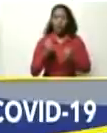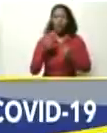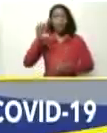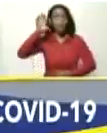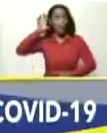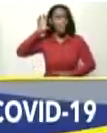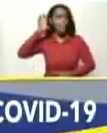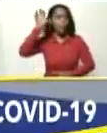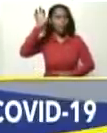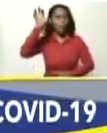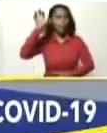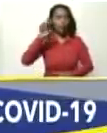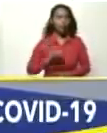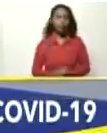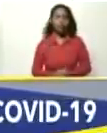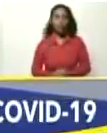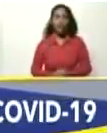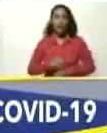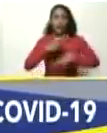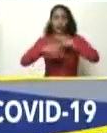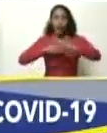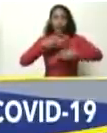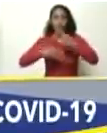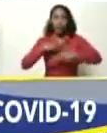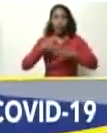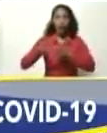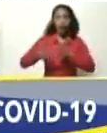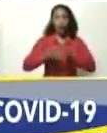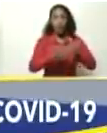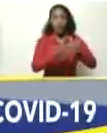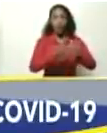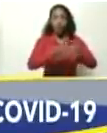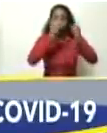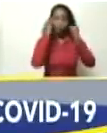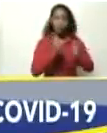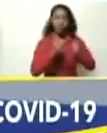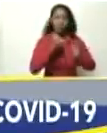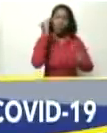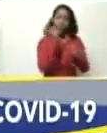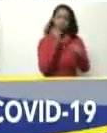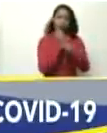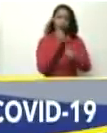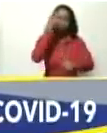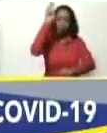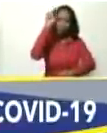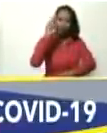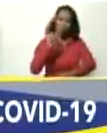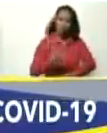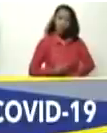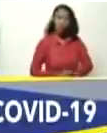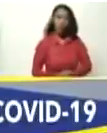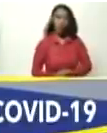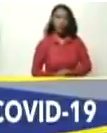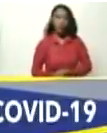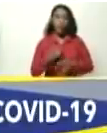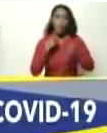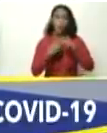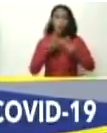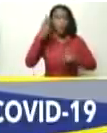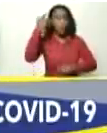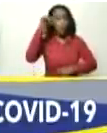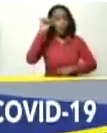patria y de la revolución, en el camino firme del trabajo diario por el pueblo.